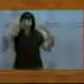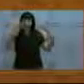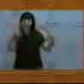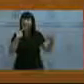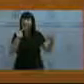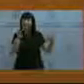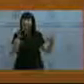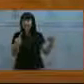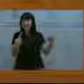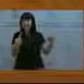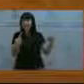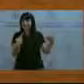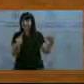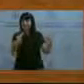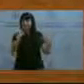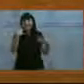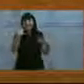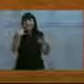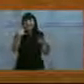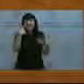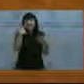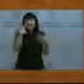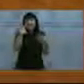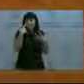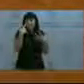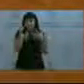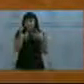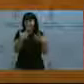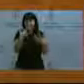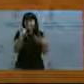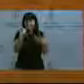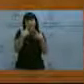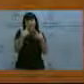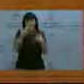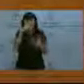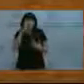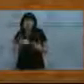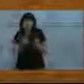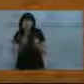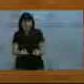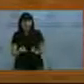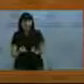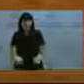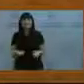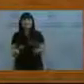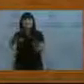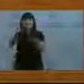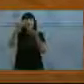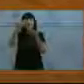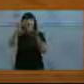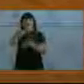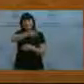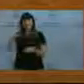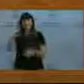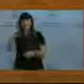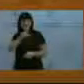útil al hombre que a aquellas artes que no tienen ninguna utilidad. Hoy, felicitemos a los galardonados con las medallas